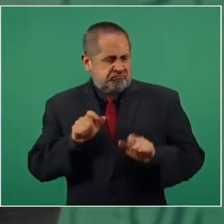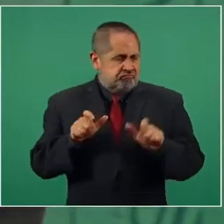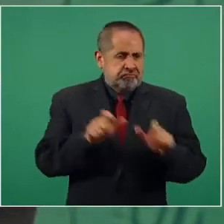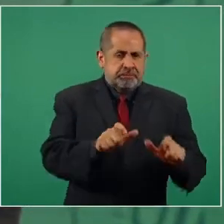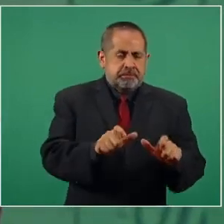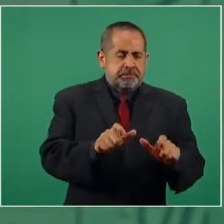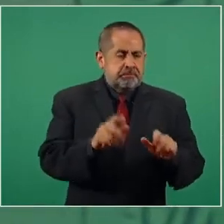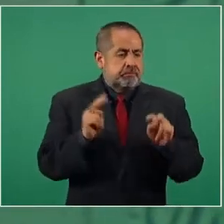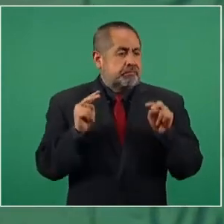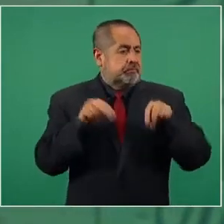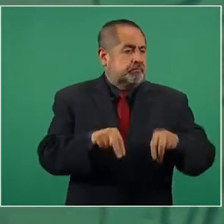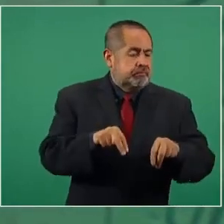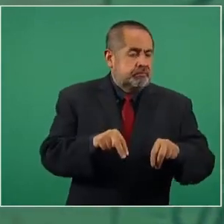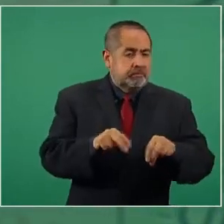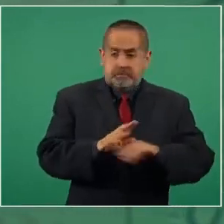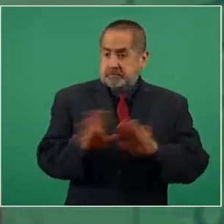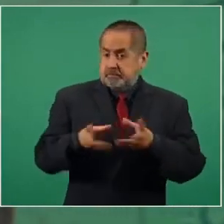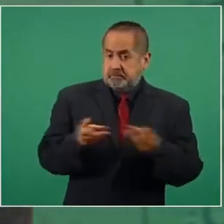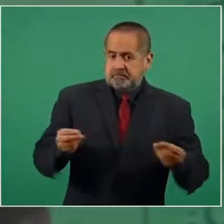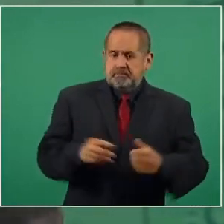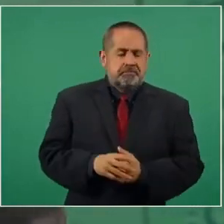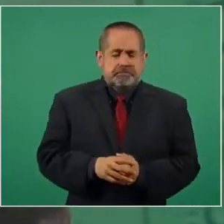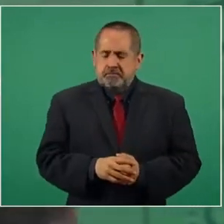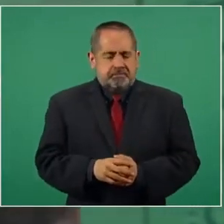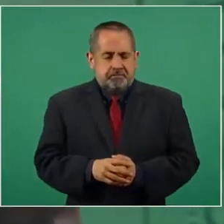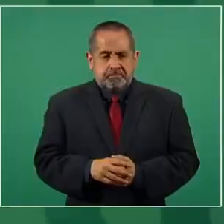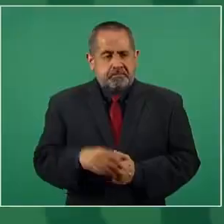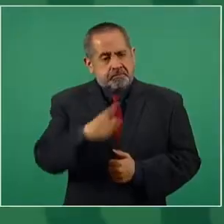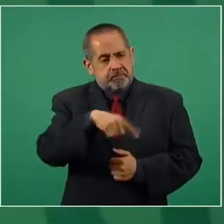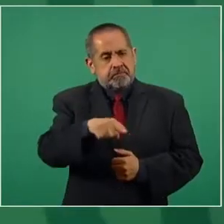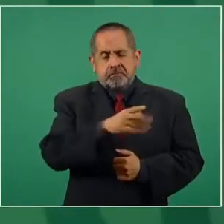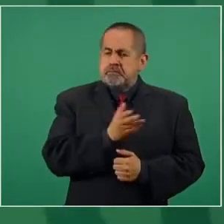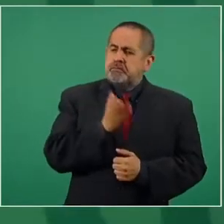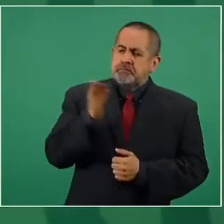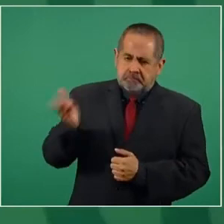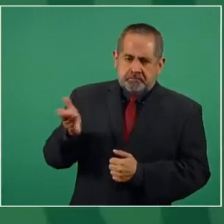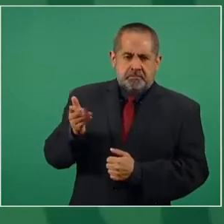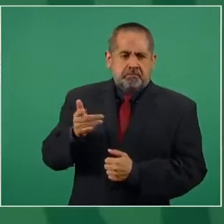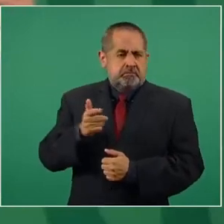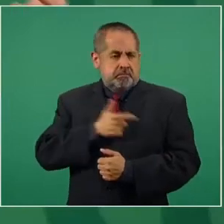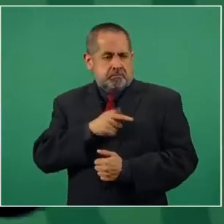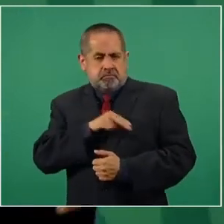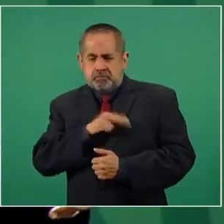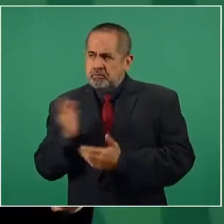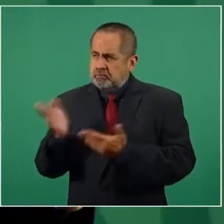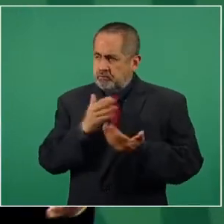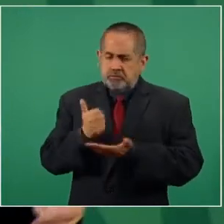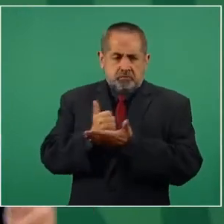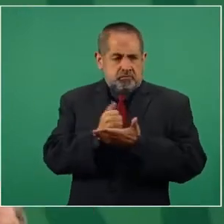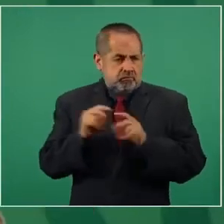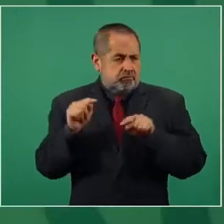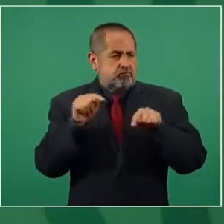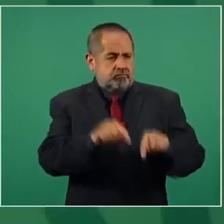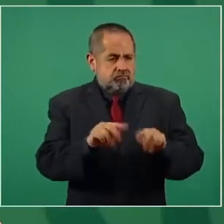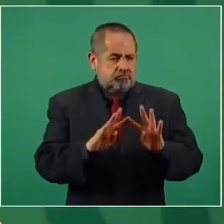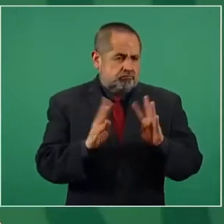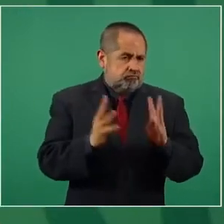solo con la presencia de la Guardia. Ellos han solicitado la presencia de la Guardia y